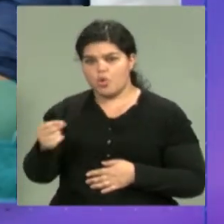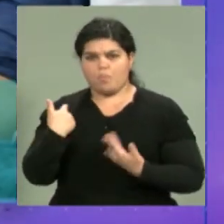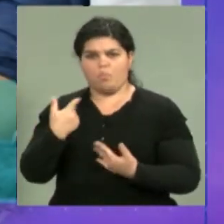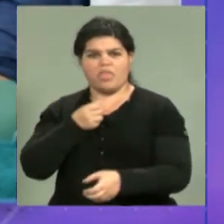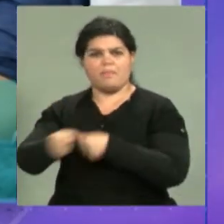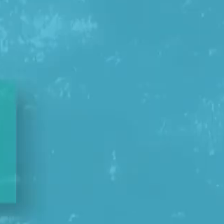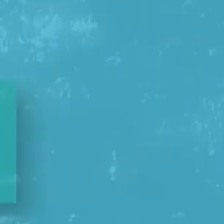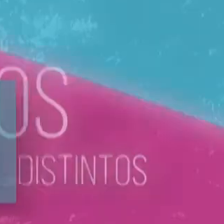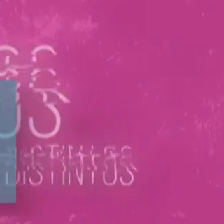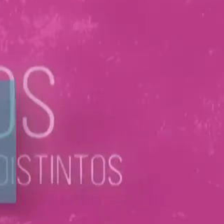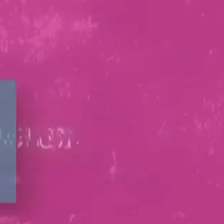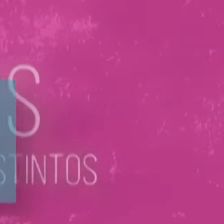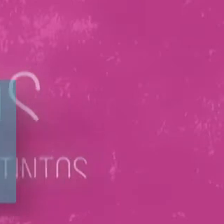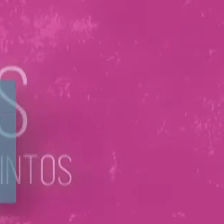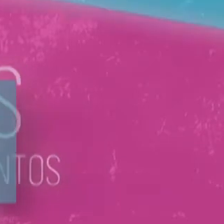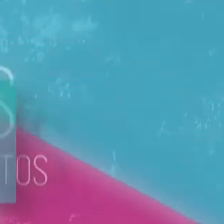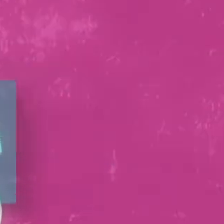suicidarse?